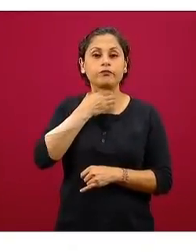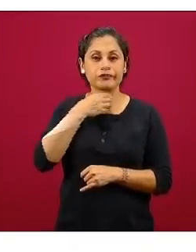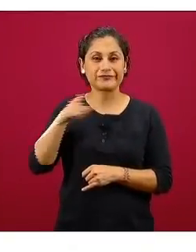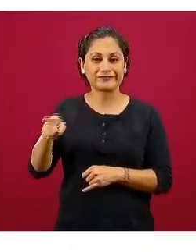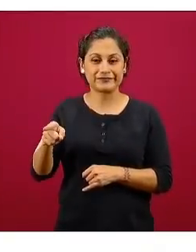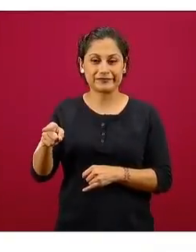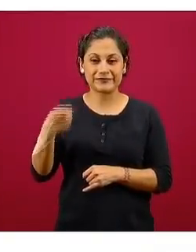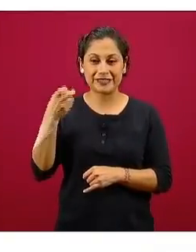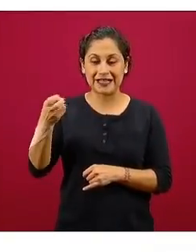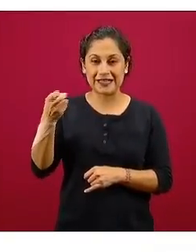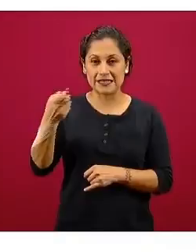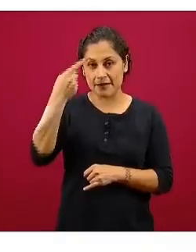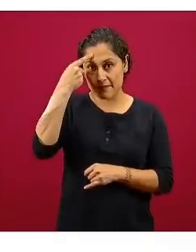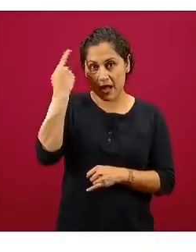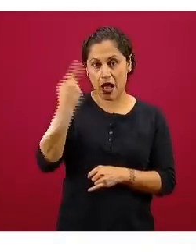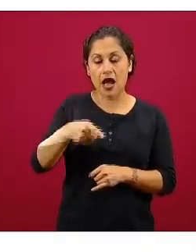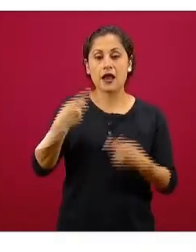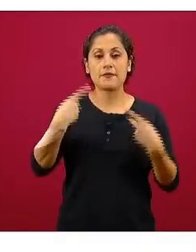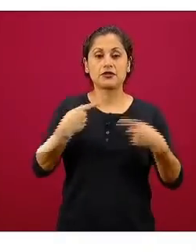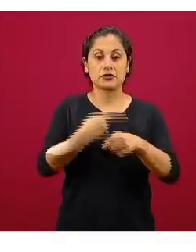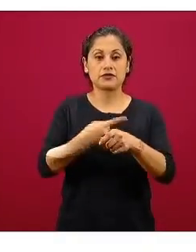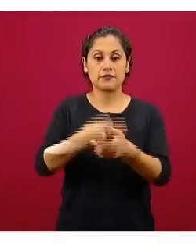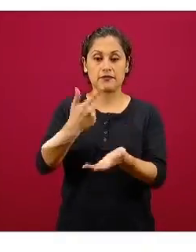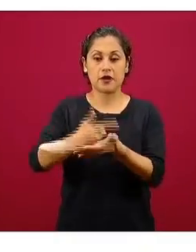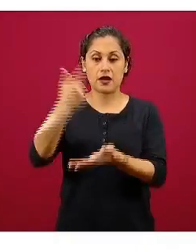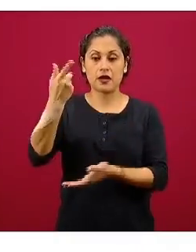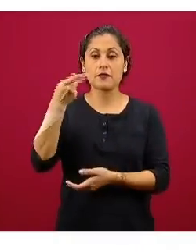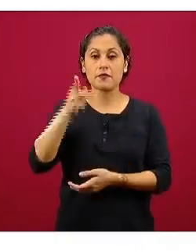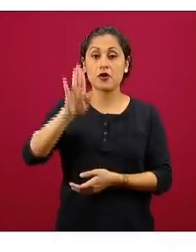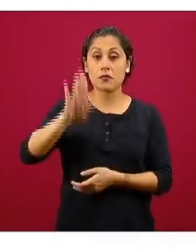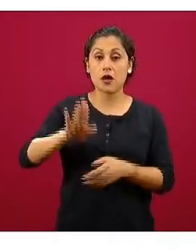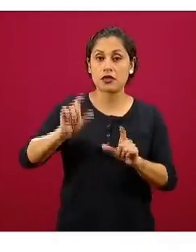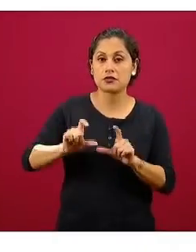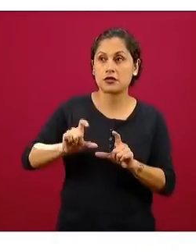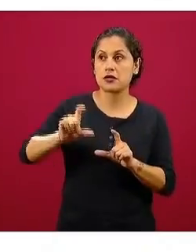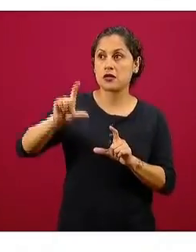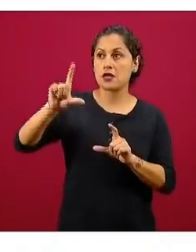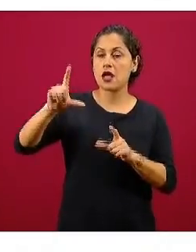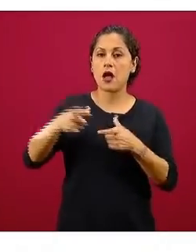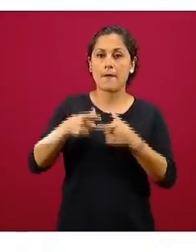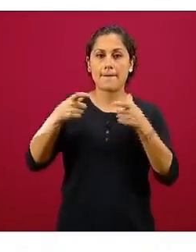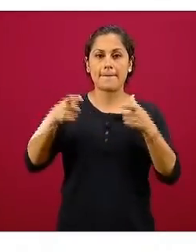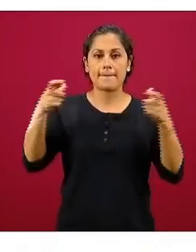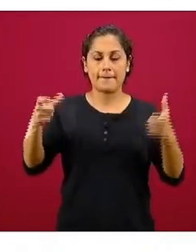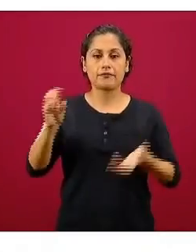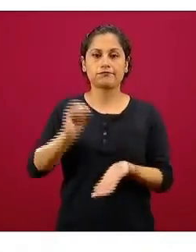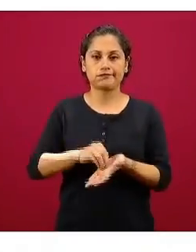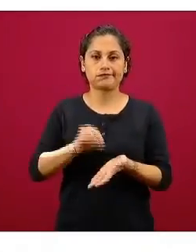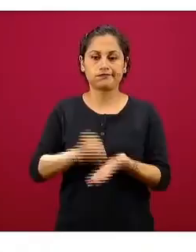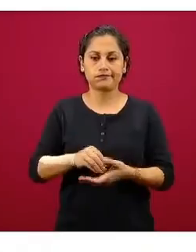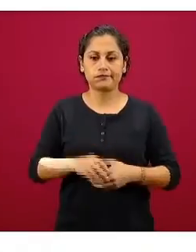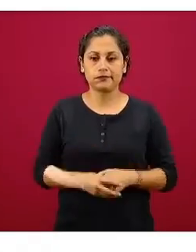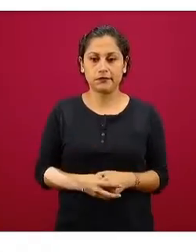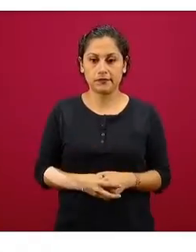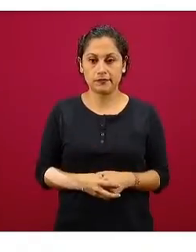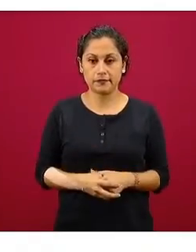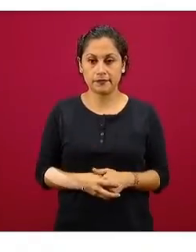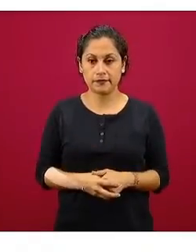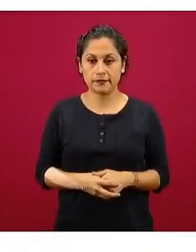terapia, pero sobre todo un patrón creciente, aún por verse si esto va a seguir aumentando. La siguiente.